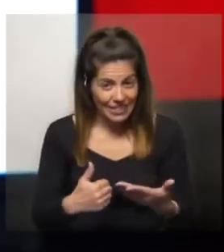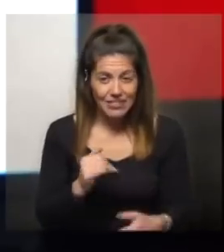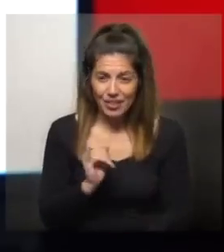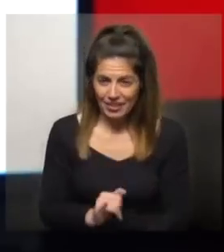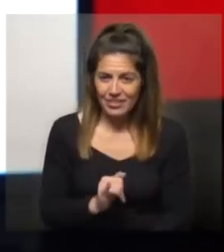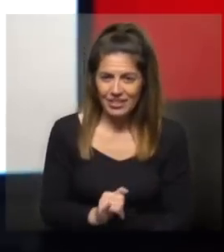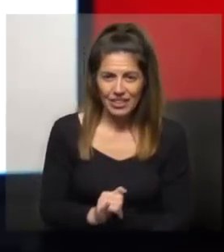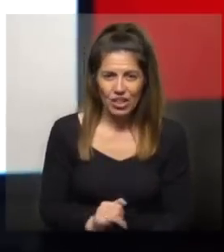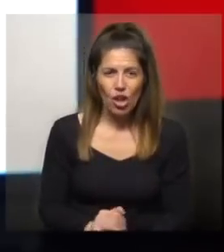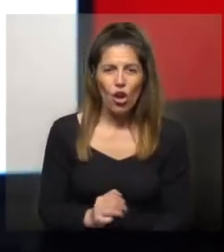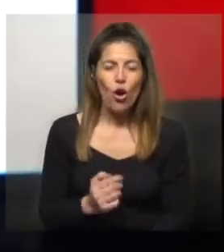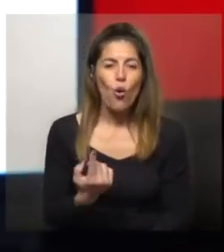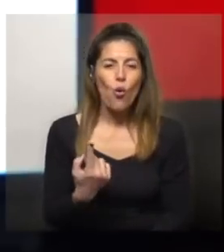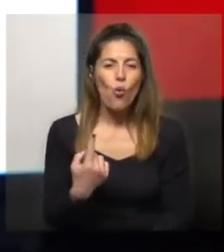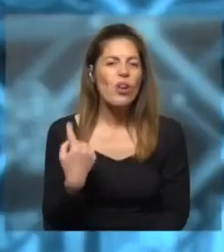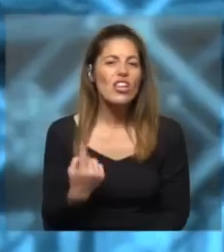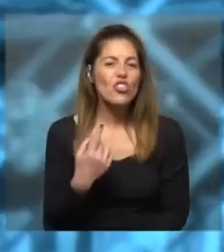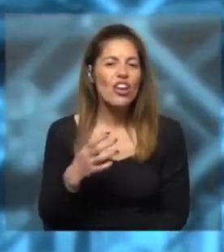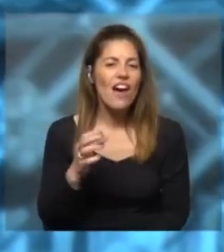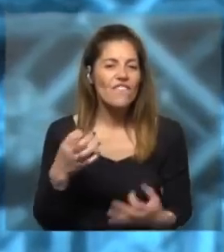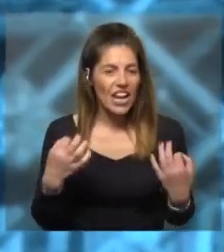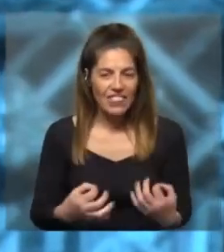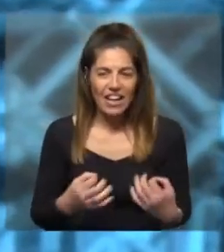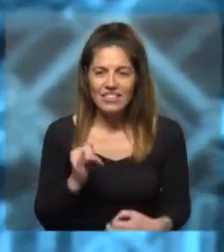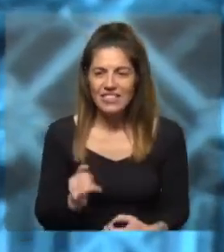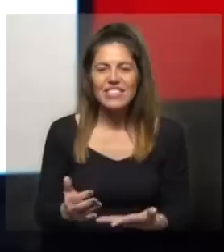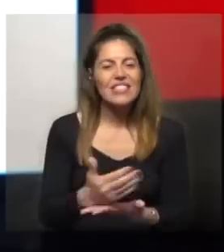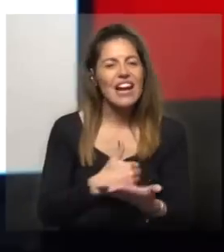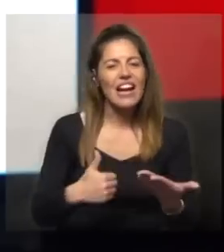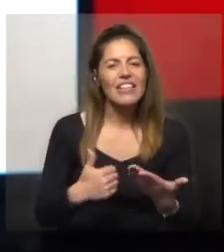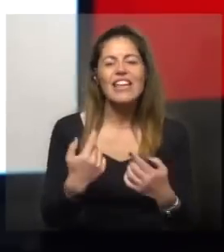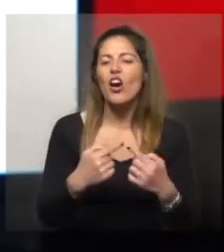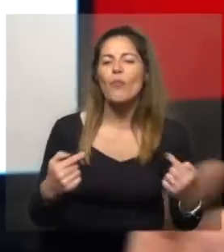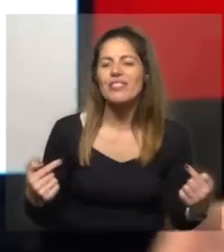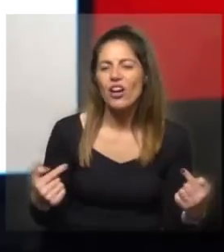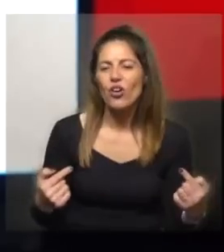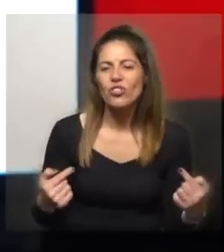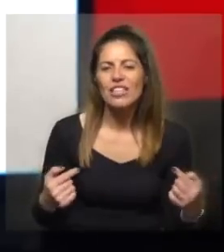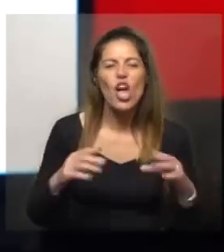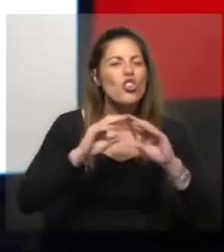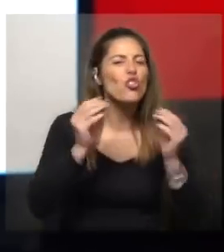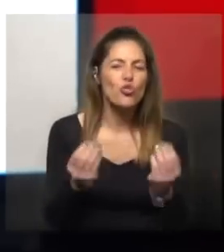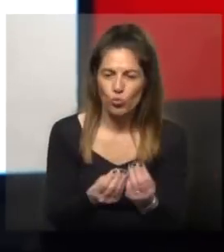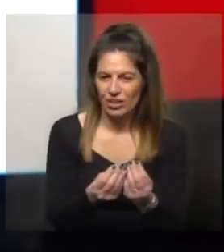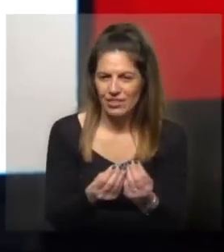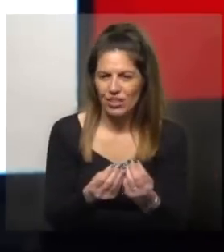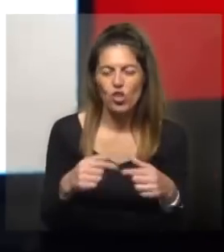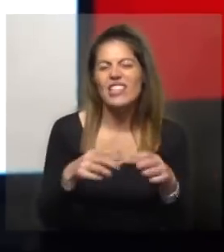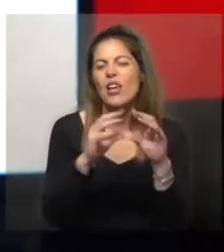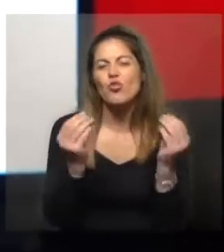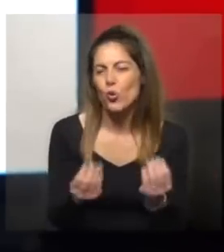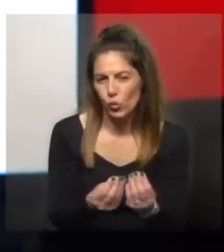Como una sola verdad sí quitaría como esas cosas como absoluta absoluta las cosas absolutas